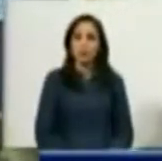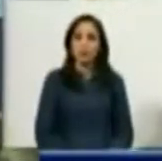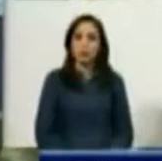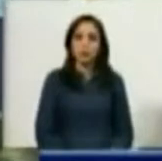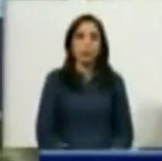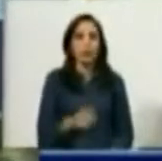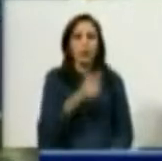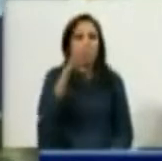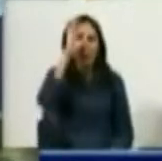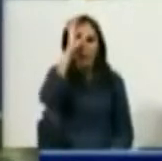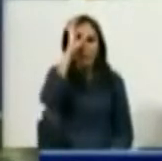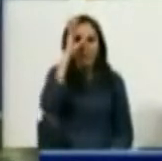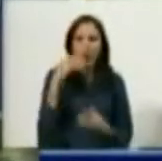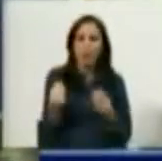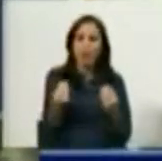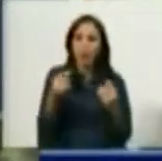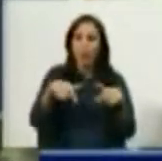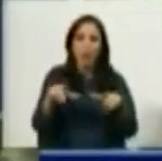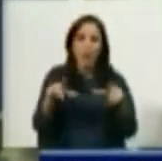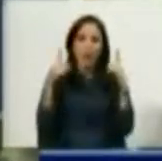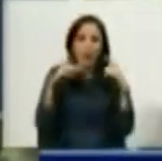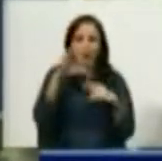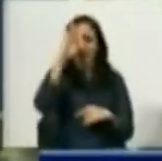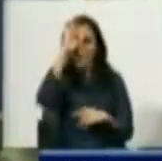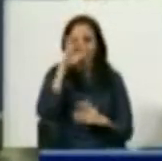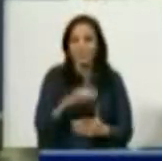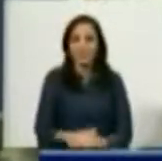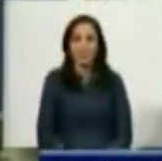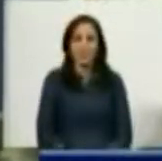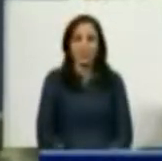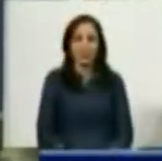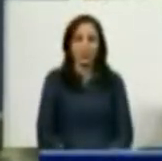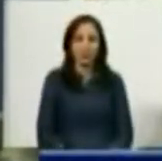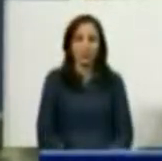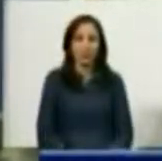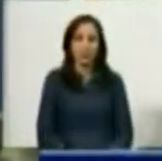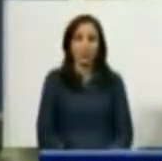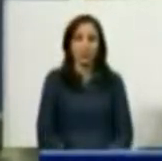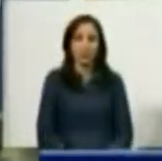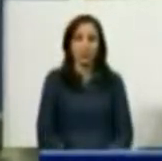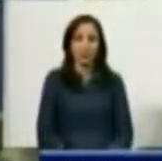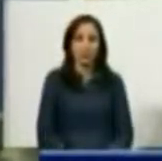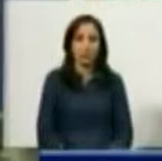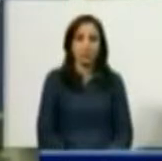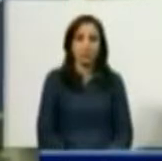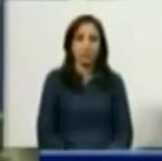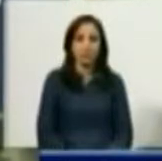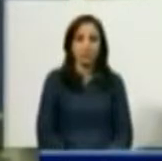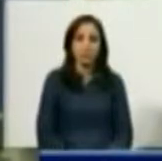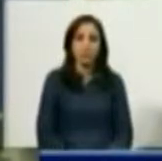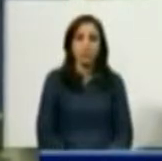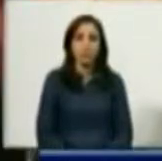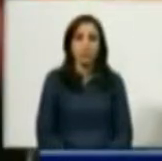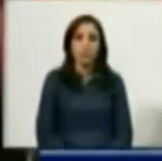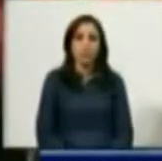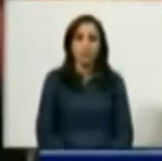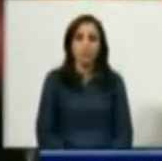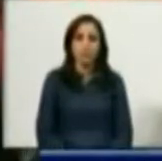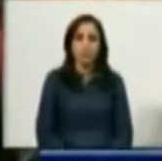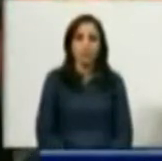Vargas lo bonito que es el estado Vargas no sabe cómo es la gente de Vargas Lo bueno que la gente de Vargas